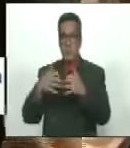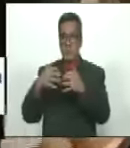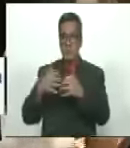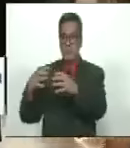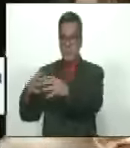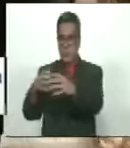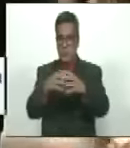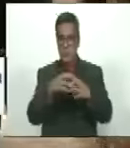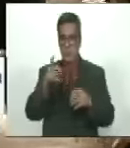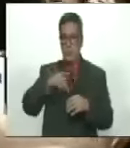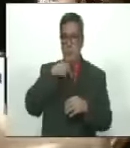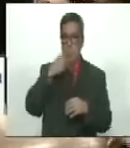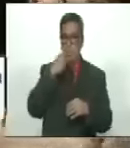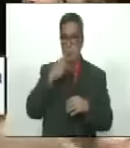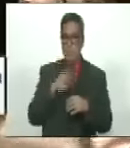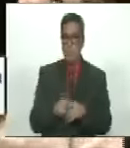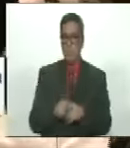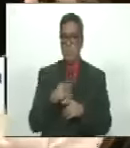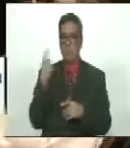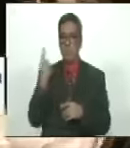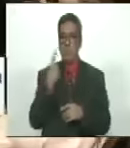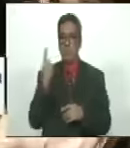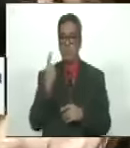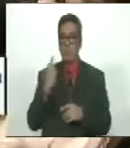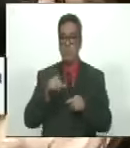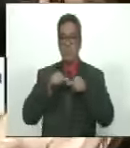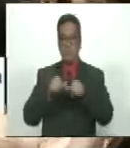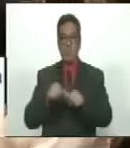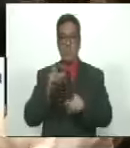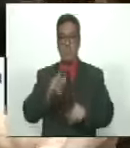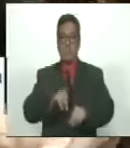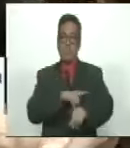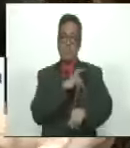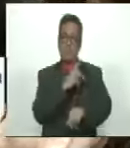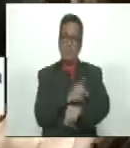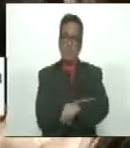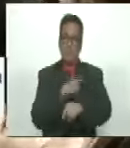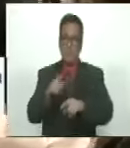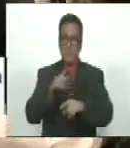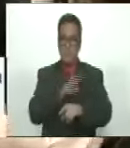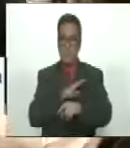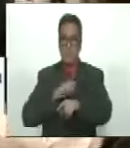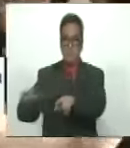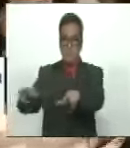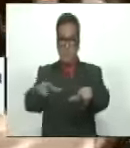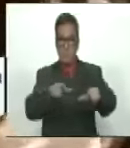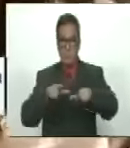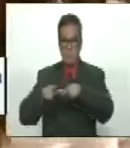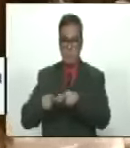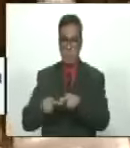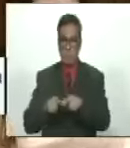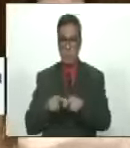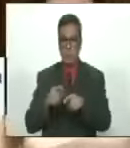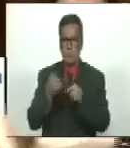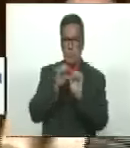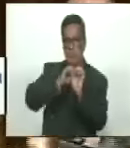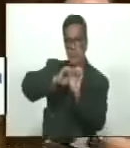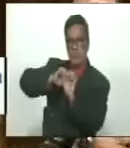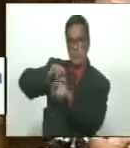clases políticas solo para mantener el poder, adueñarse del propio territorio y descuidando